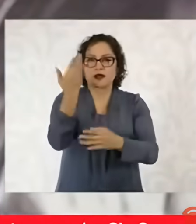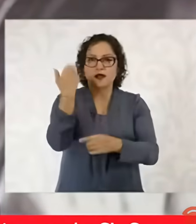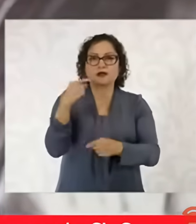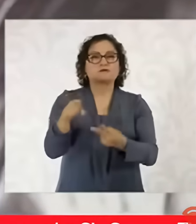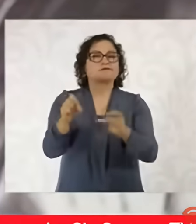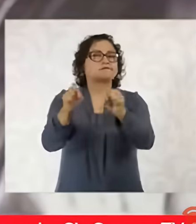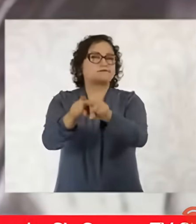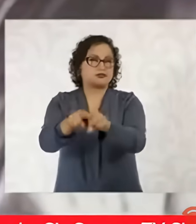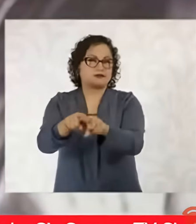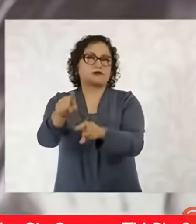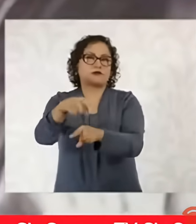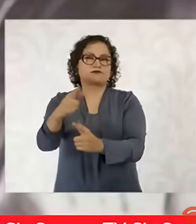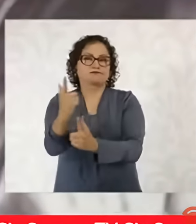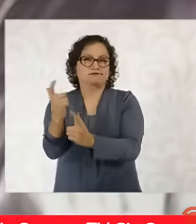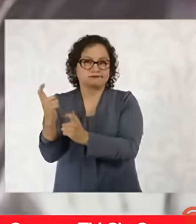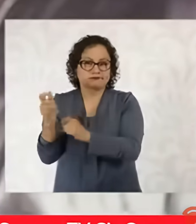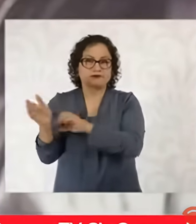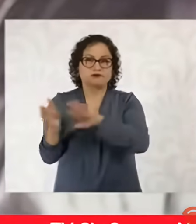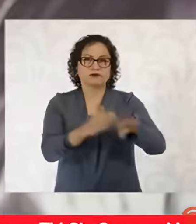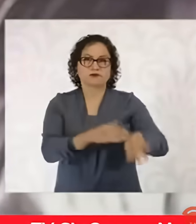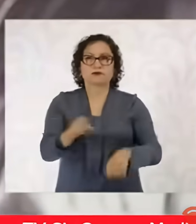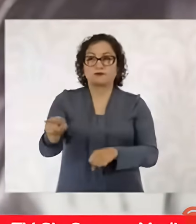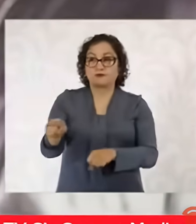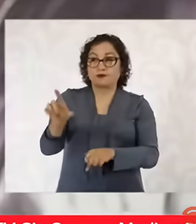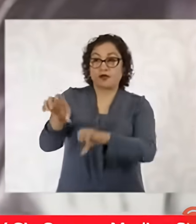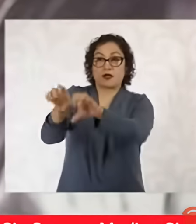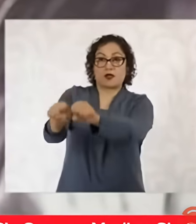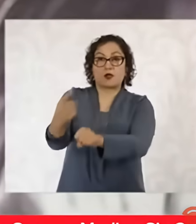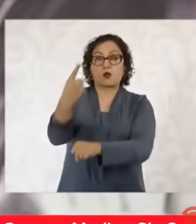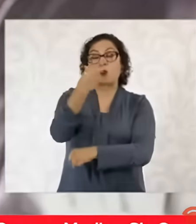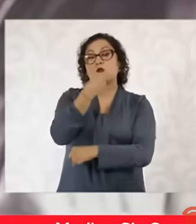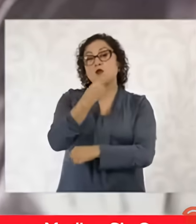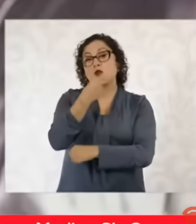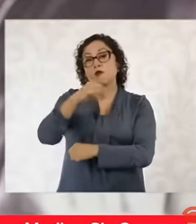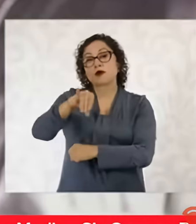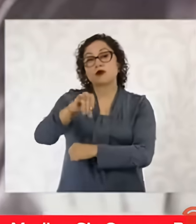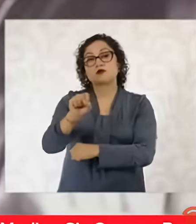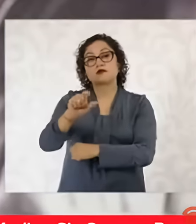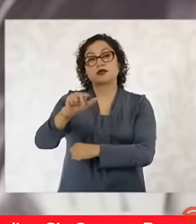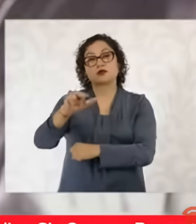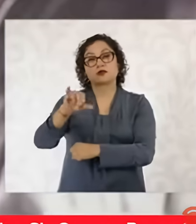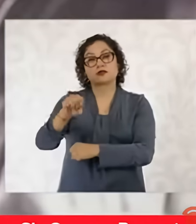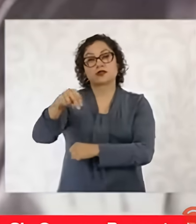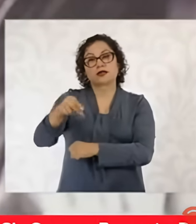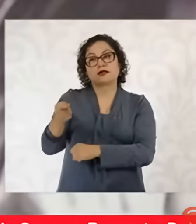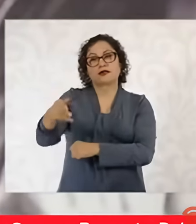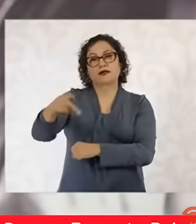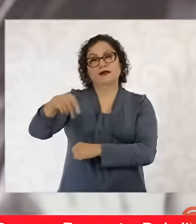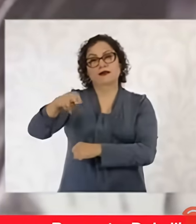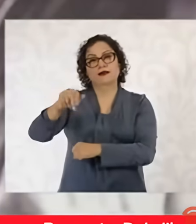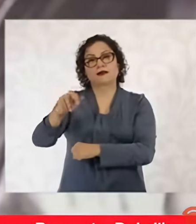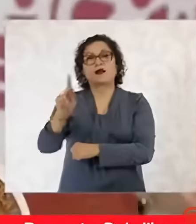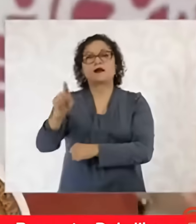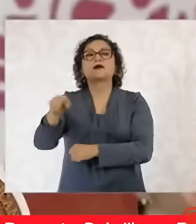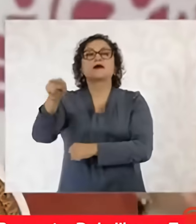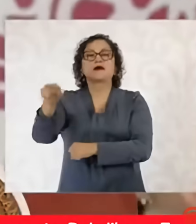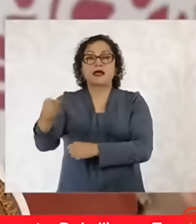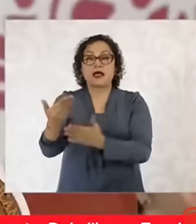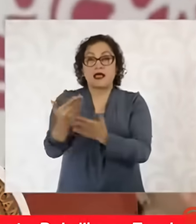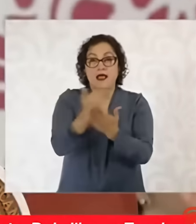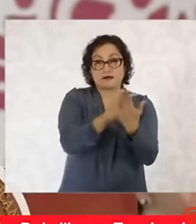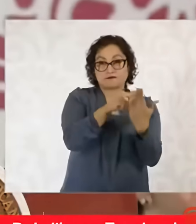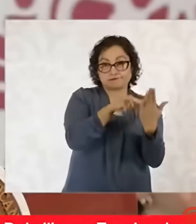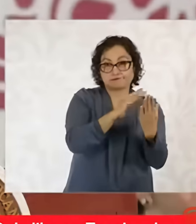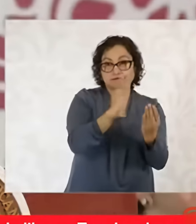Mando Unificado Oriente, destaca la detención de José Luis N., alias Crack, identificado como objetivo prioritario para la Fiscalía General de